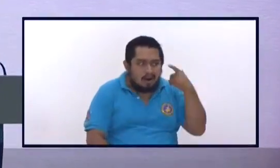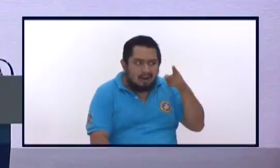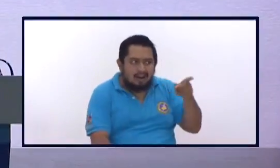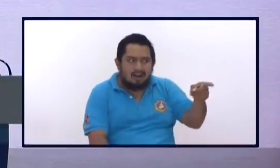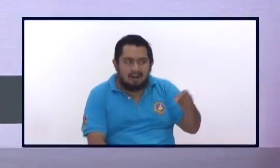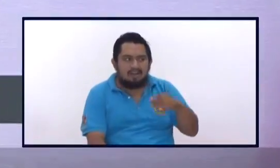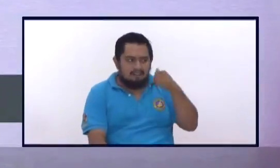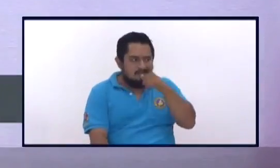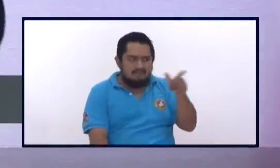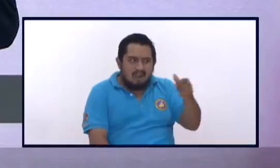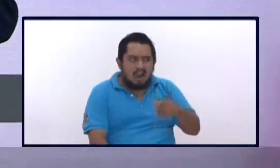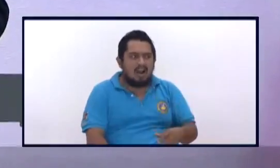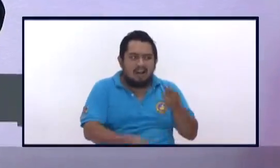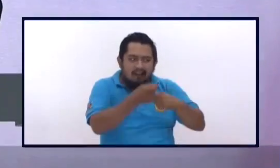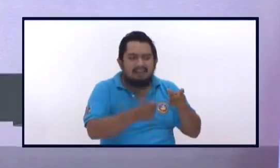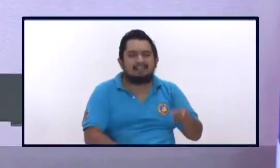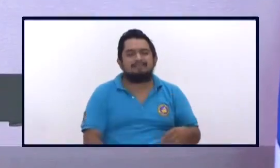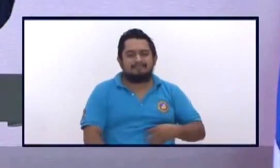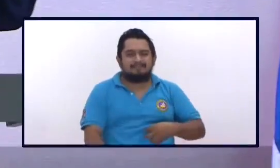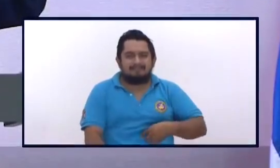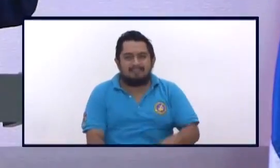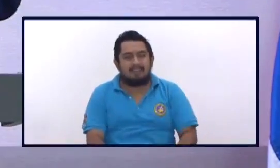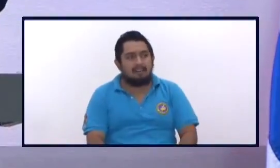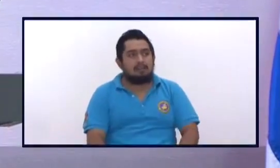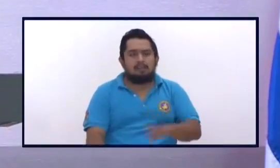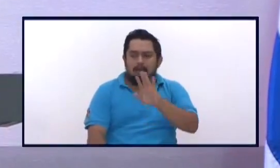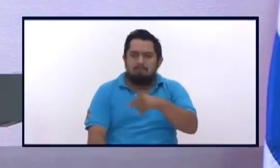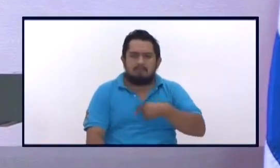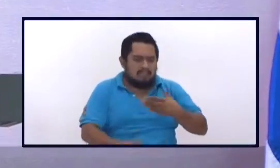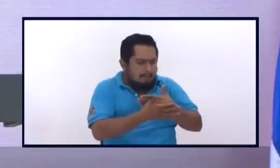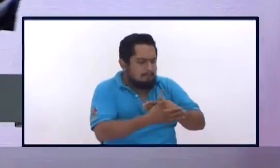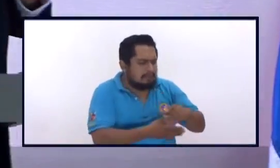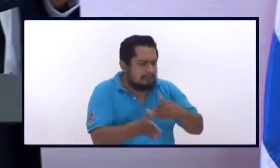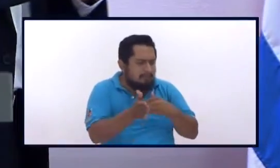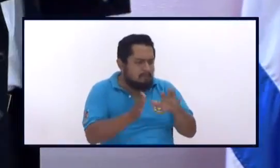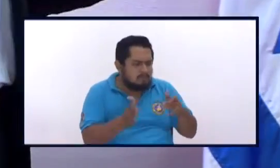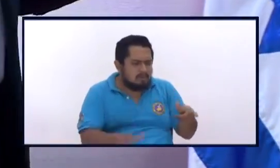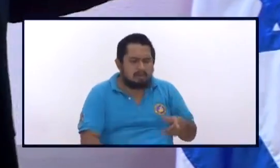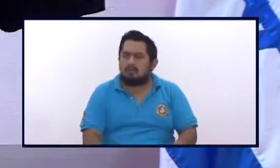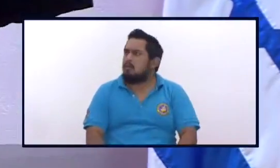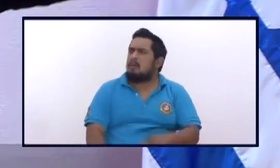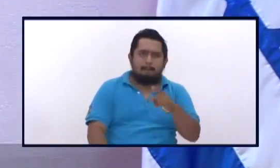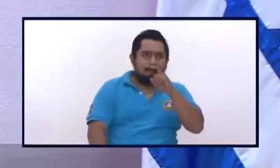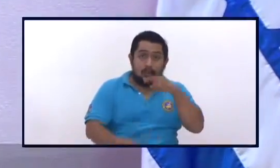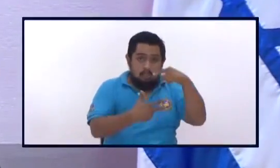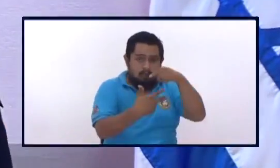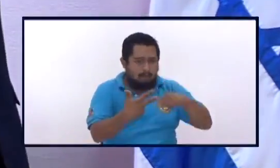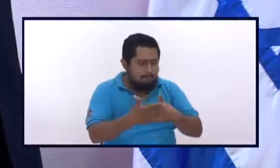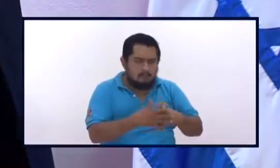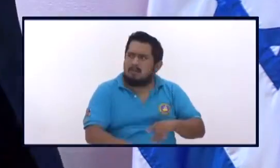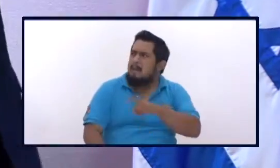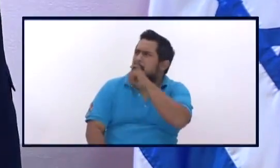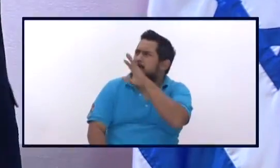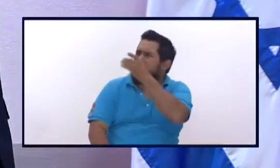monte pero bueno a todo mundo es el iluminado fíjate que así comenzó pero papi me dice uno de ellos tricom es que el muchacho